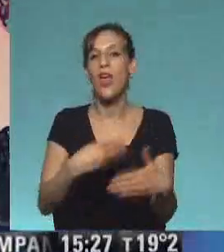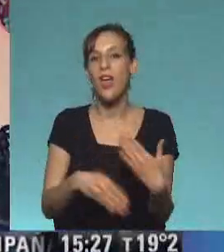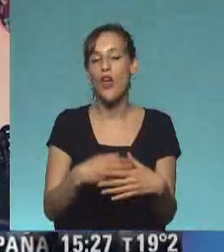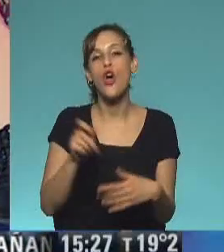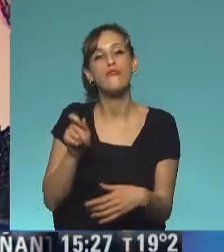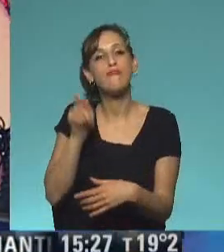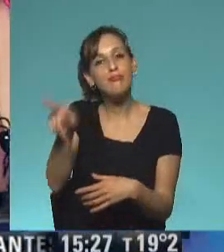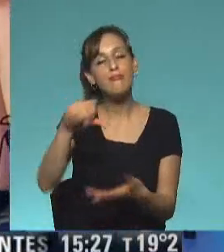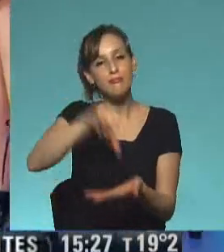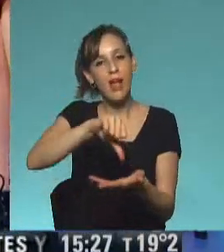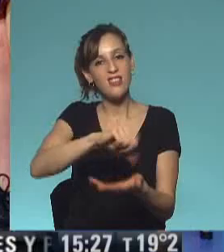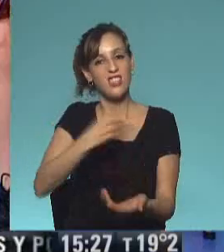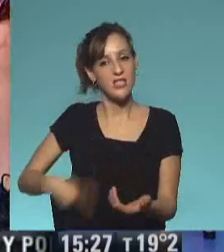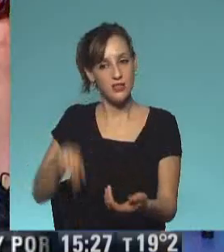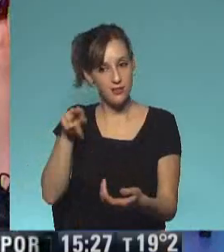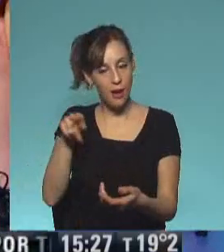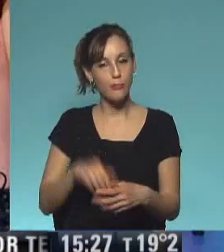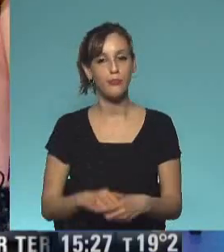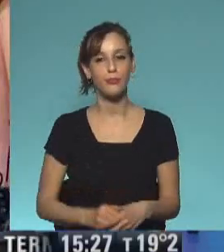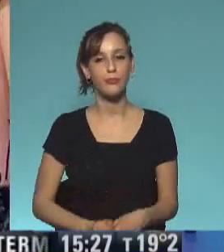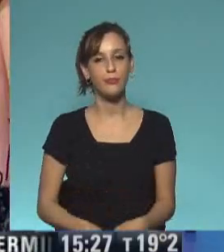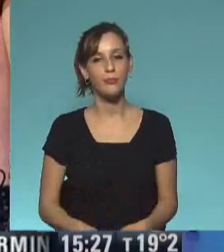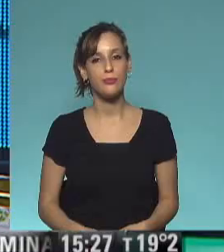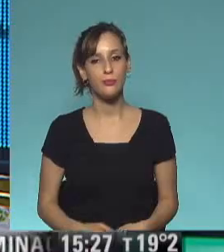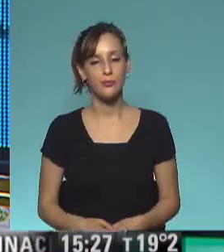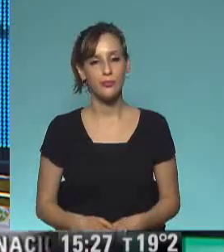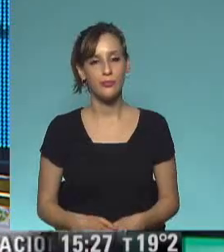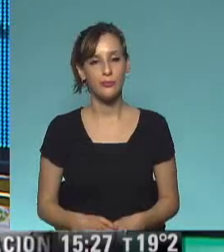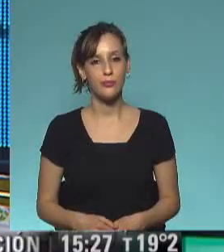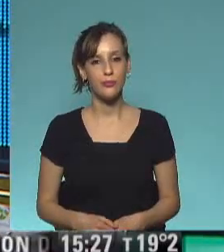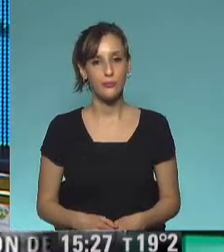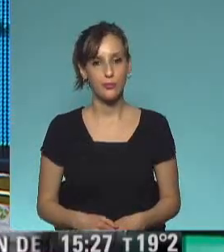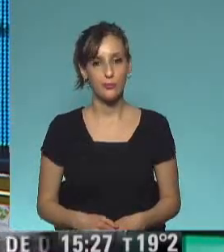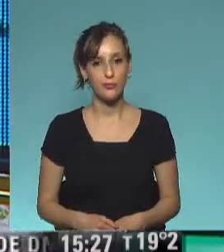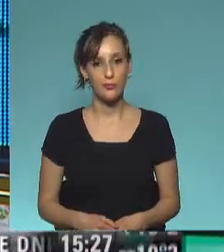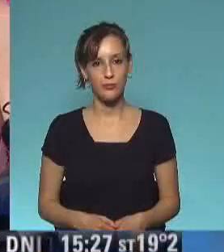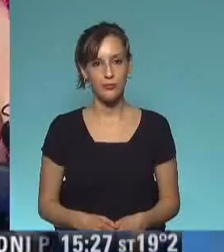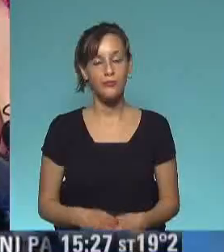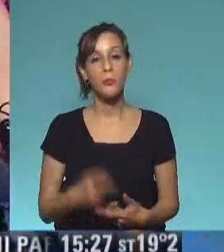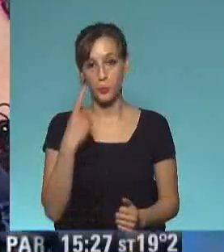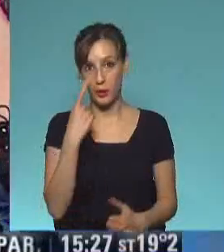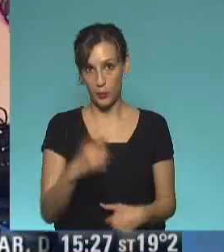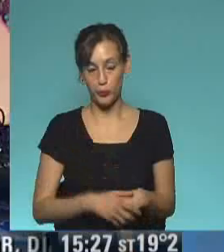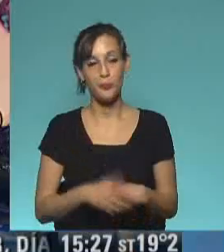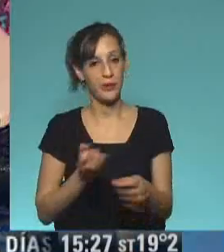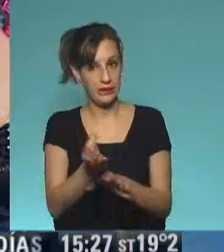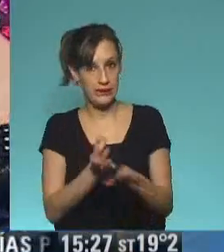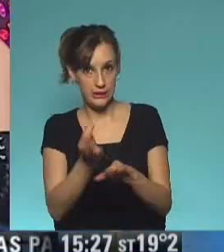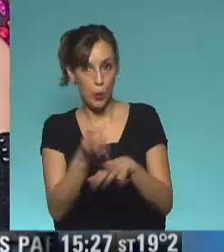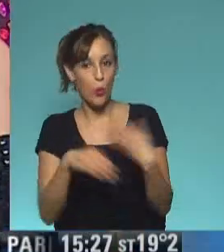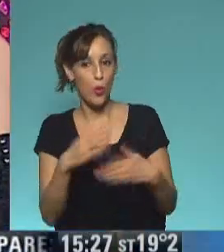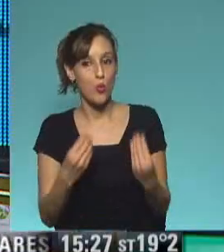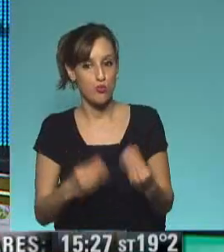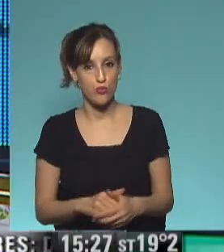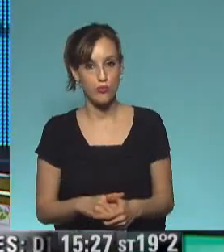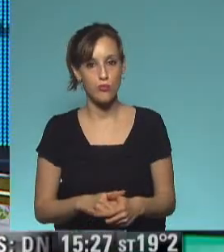en China. Y se llama La Cola del Dragón. La Cola del Dragón. Miren, se juega así. ¿Hay dragones en China? En La